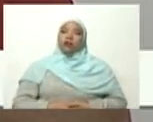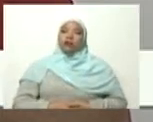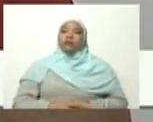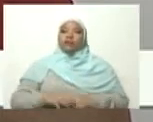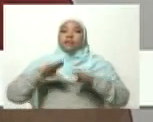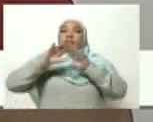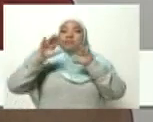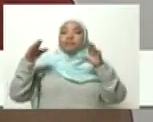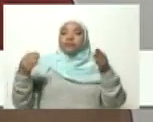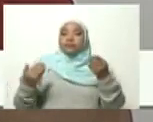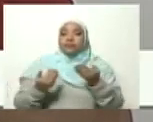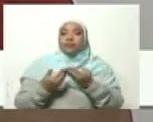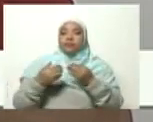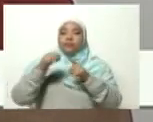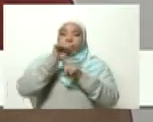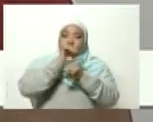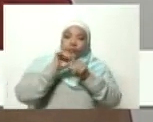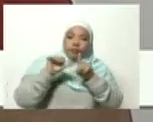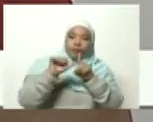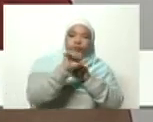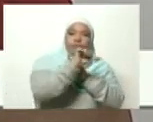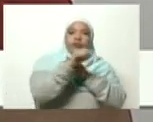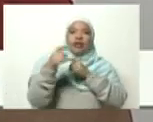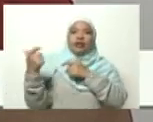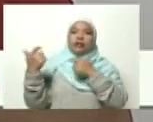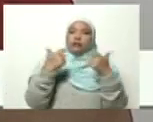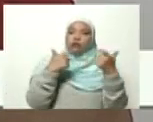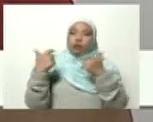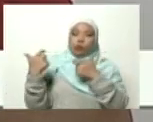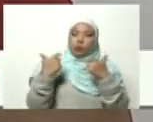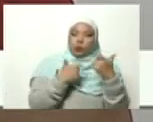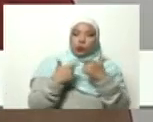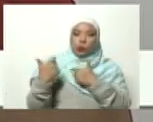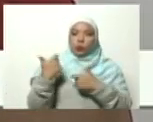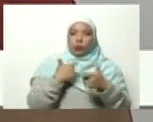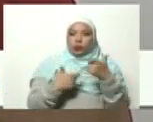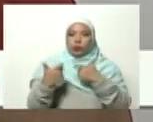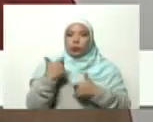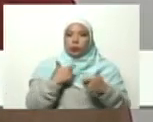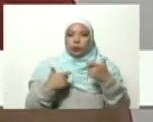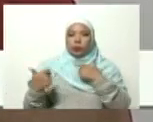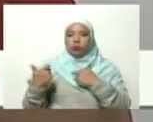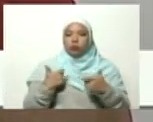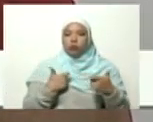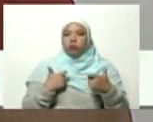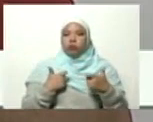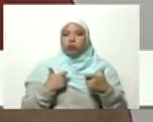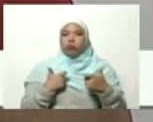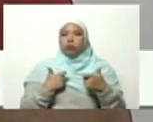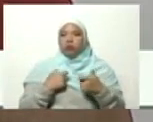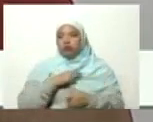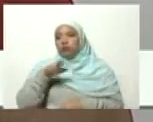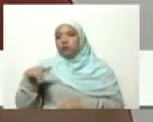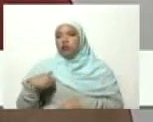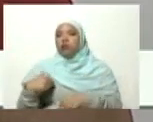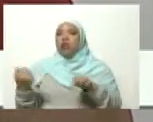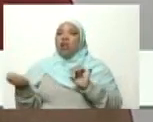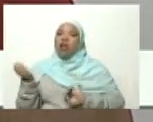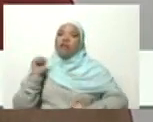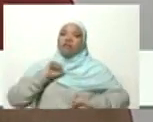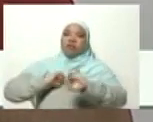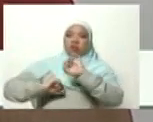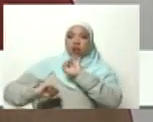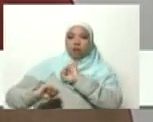mundo de las guerras. Es nuestra posición constante. Y claro, que Jorge les dijo, Jorge